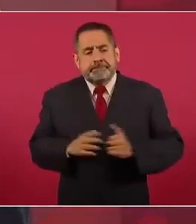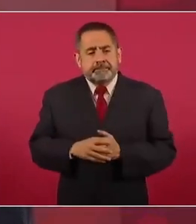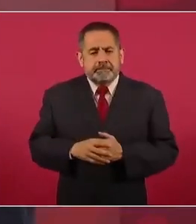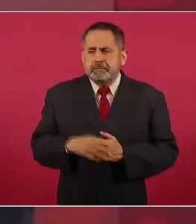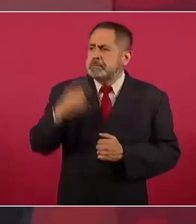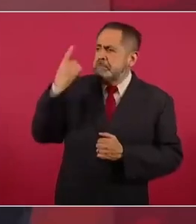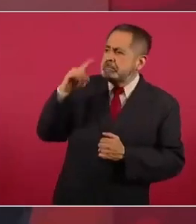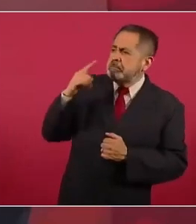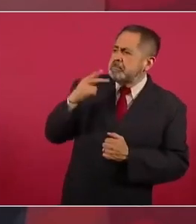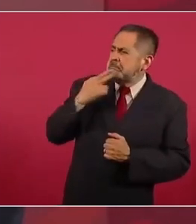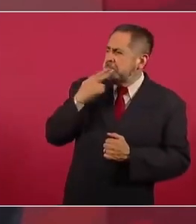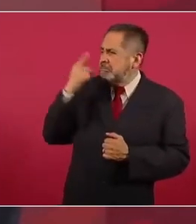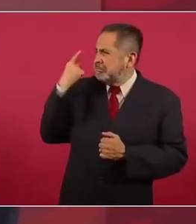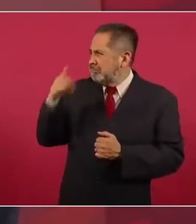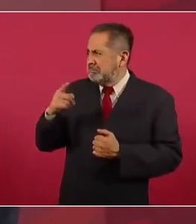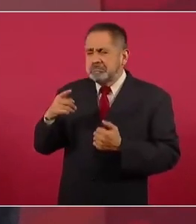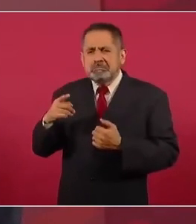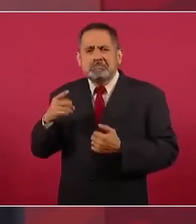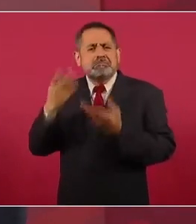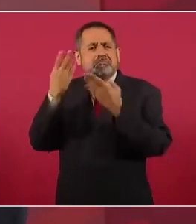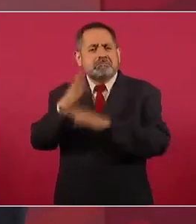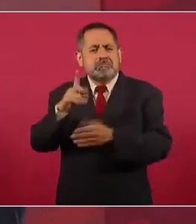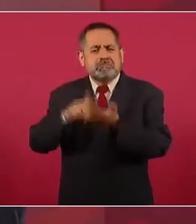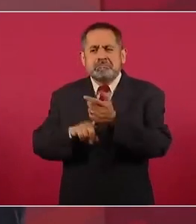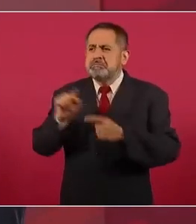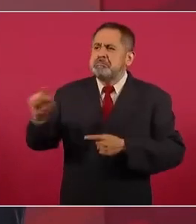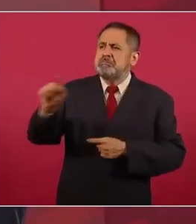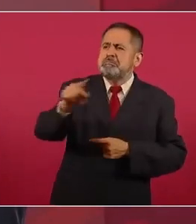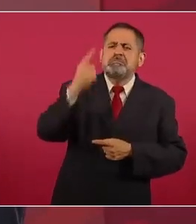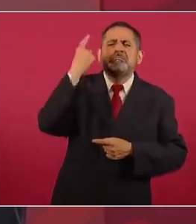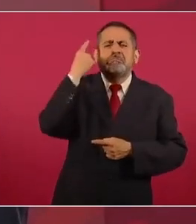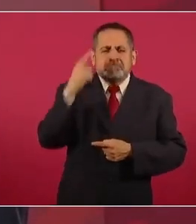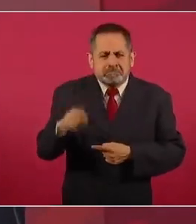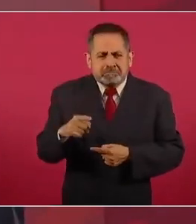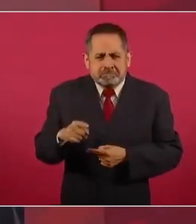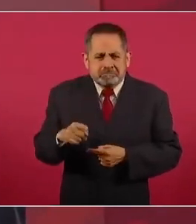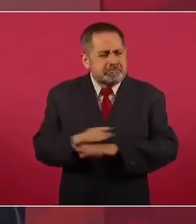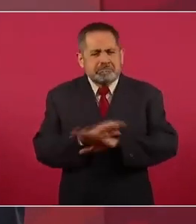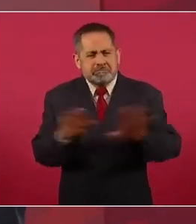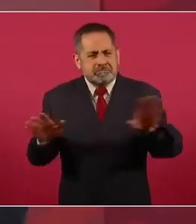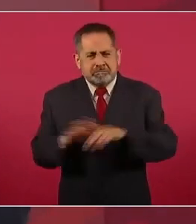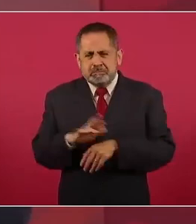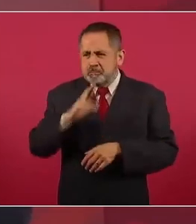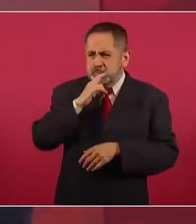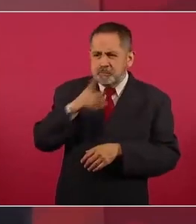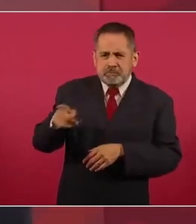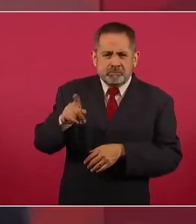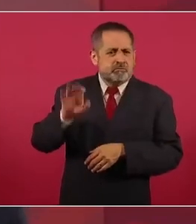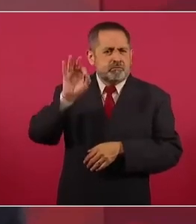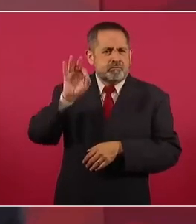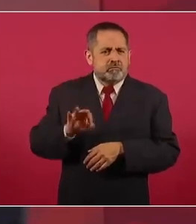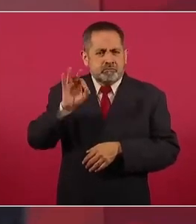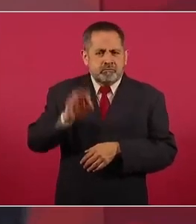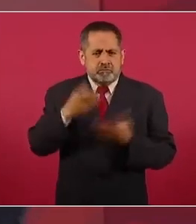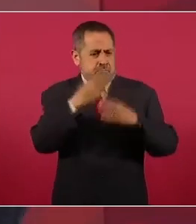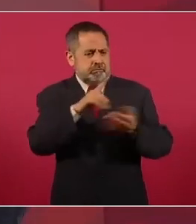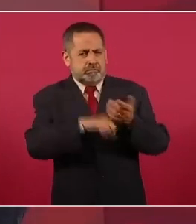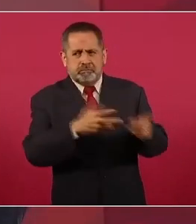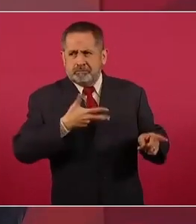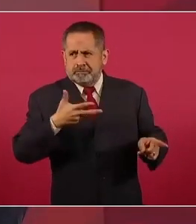Plantearían, ¿para qué vas a tener un banco de bienestar? Mejor paga la comisión a los bancos que ya